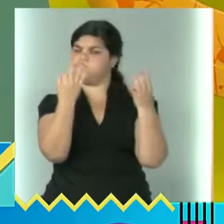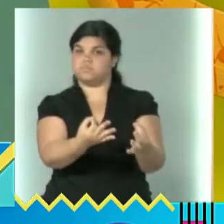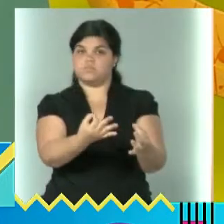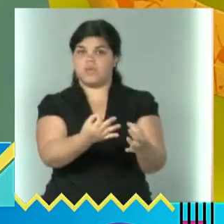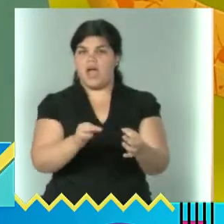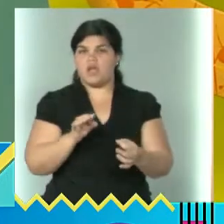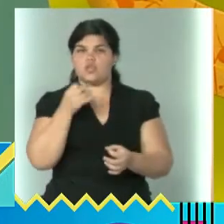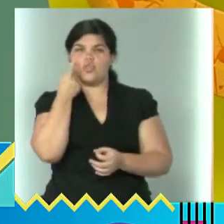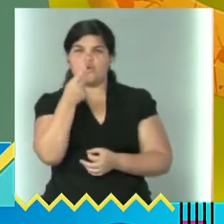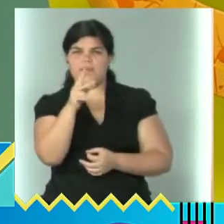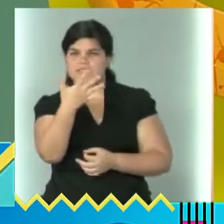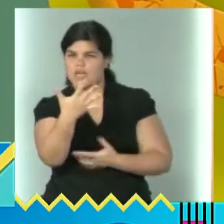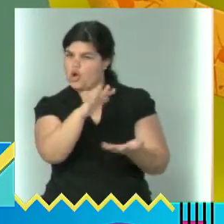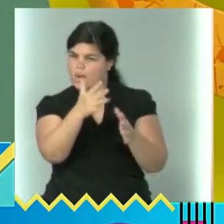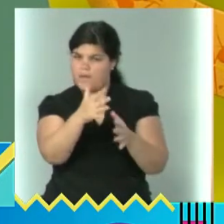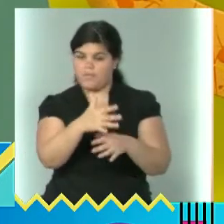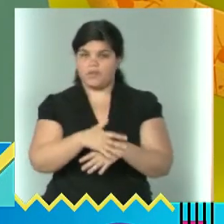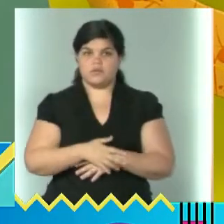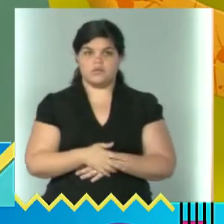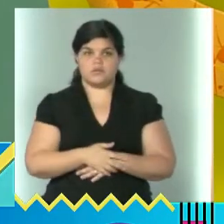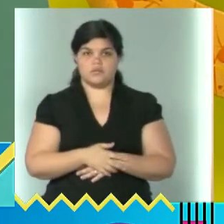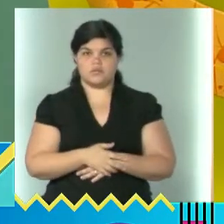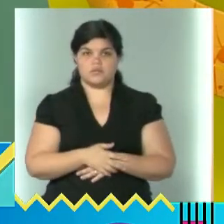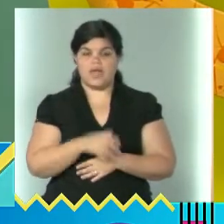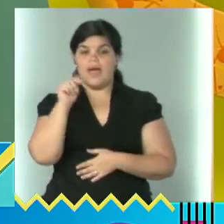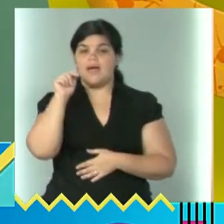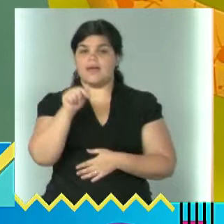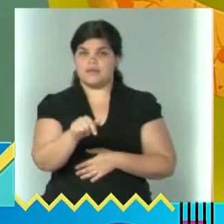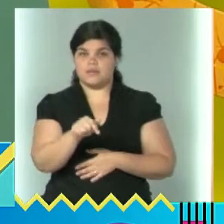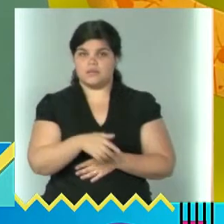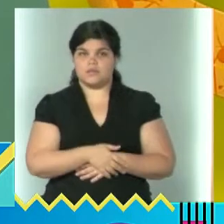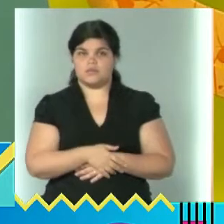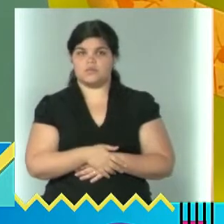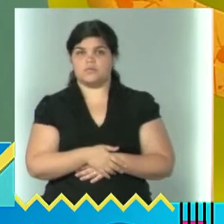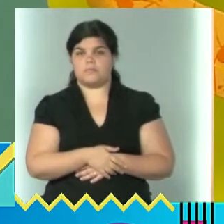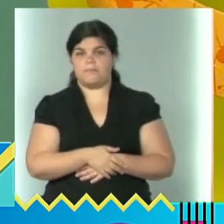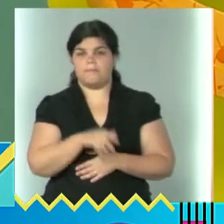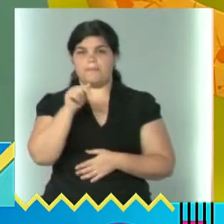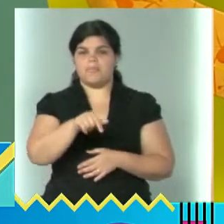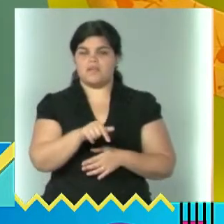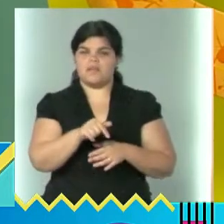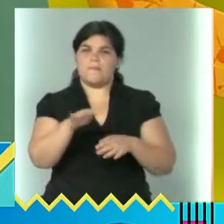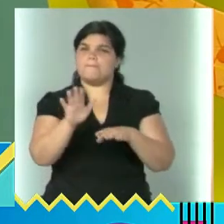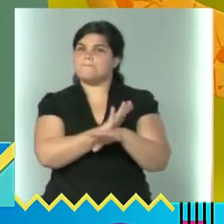2005, más o menos, empiezan las plataformas a monetizar,